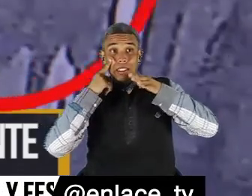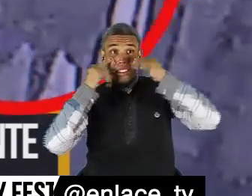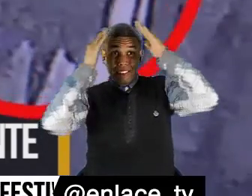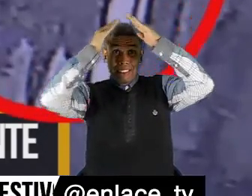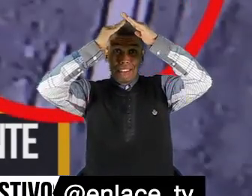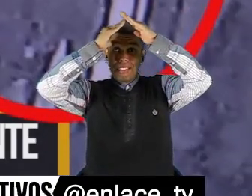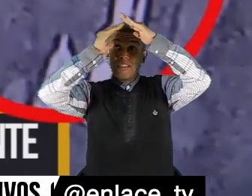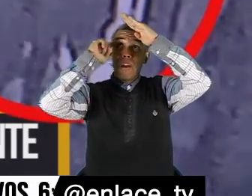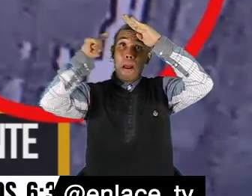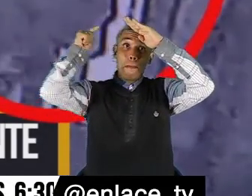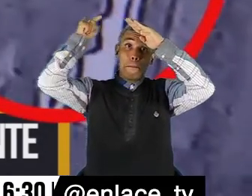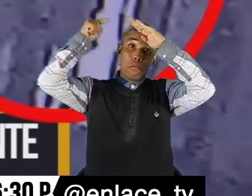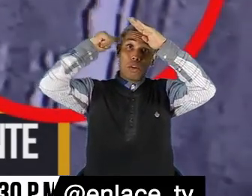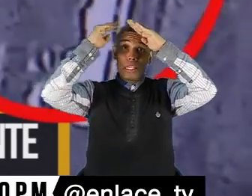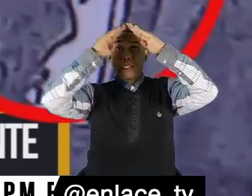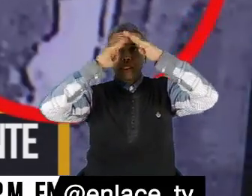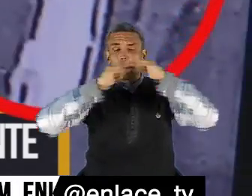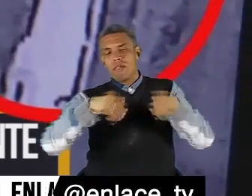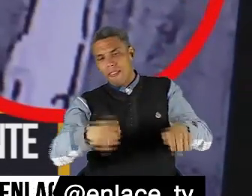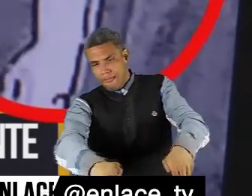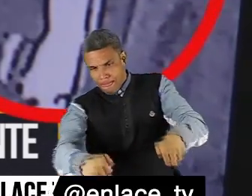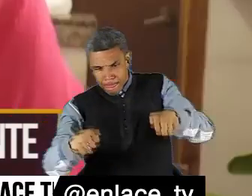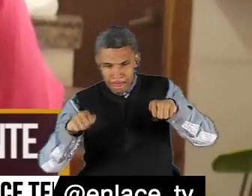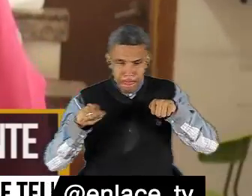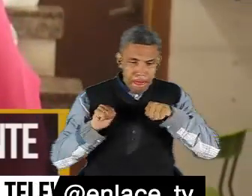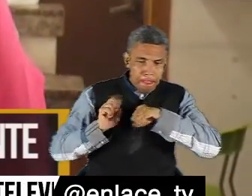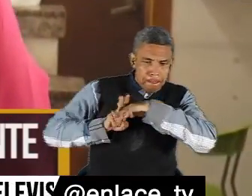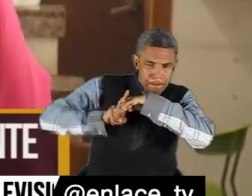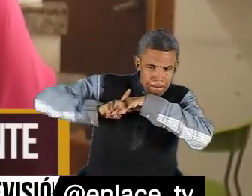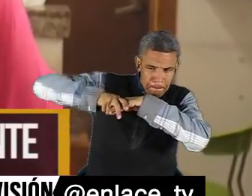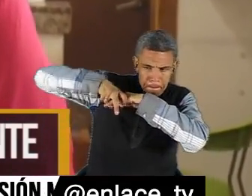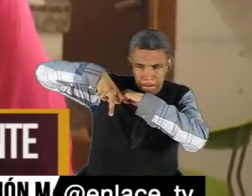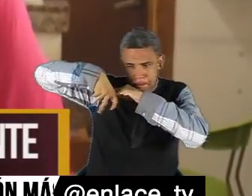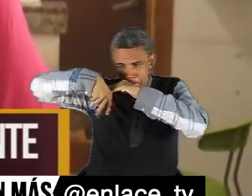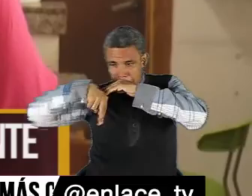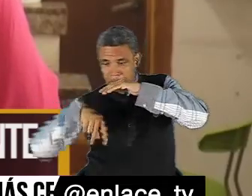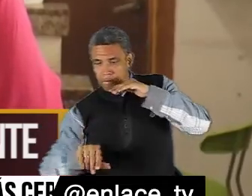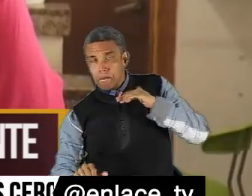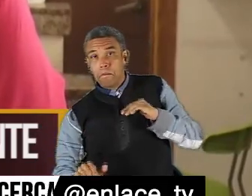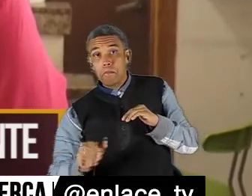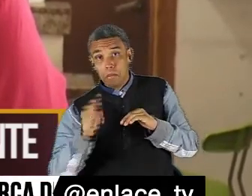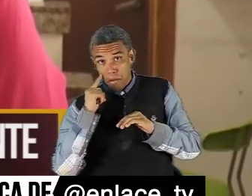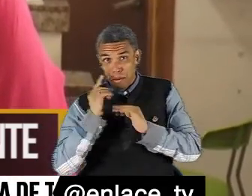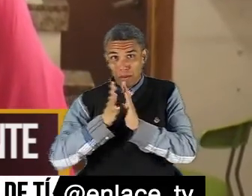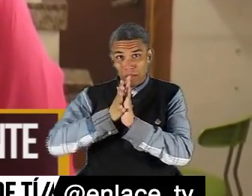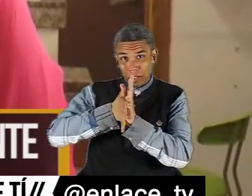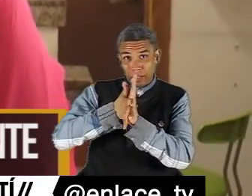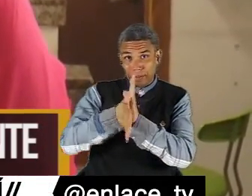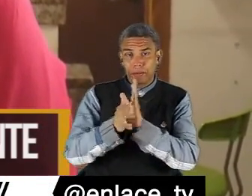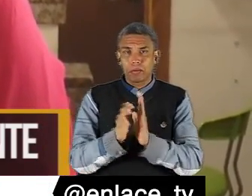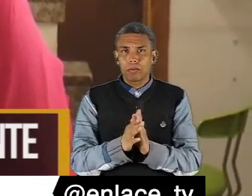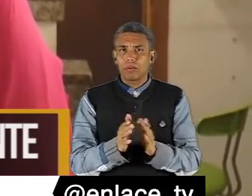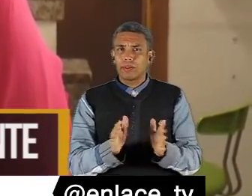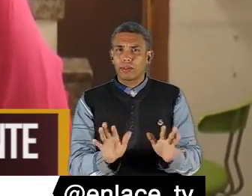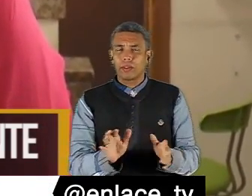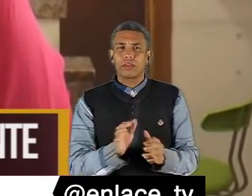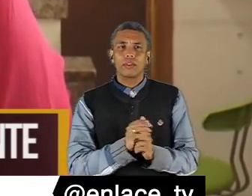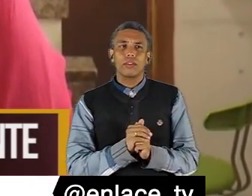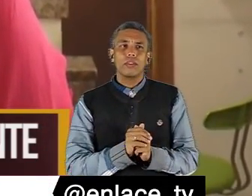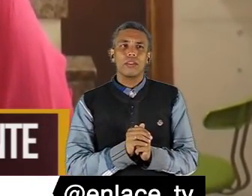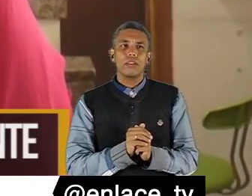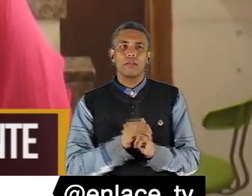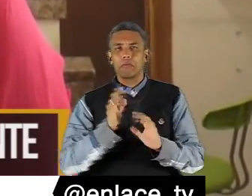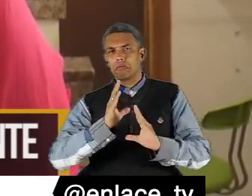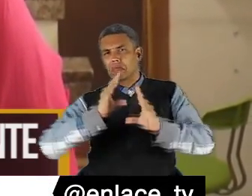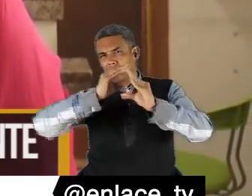En cámara de seguridad quedó grabado así el accionar de los cacos. Siendo más o menos las 9:45 de la noche, entraron, se